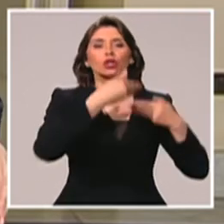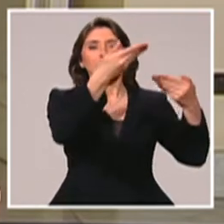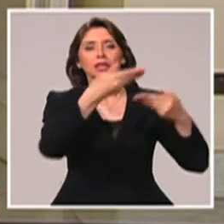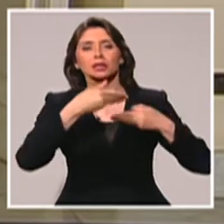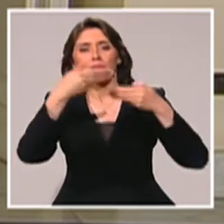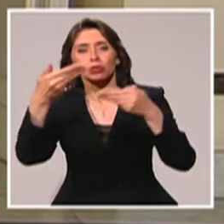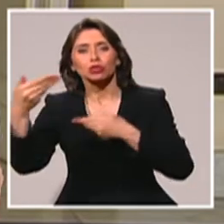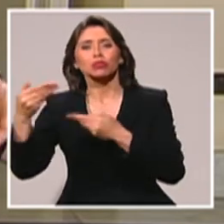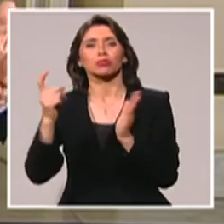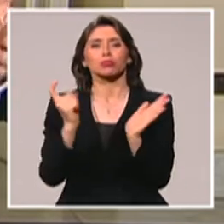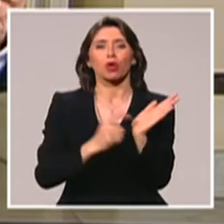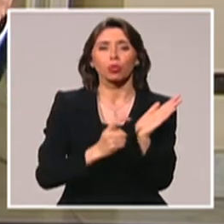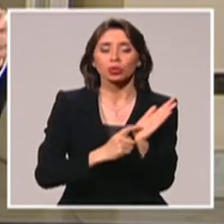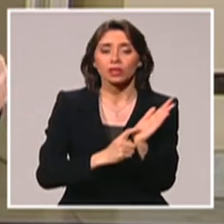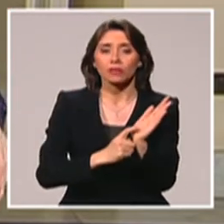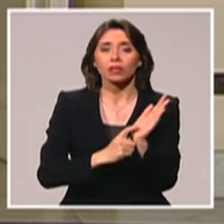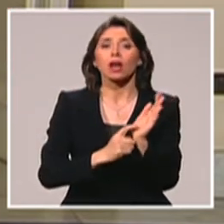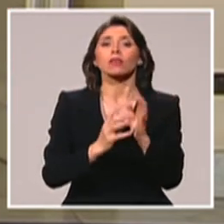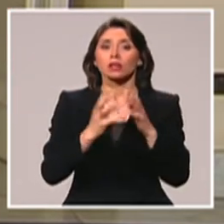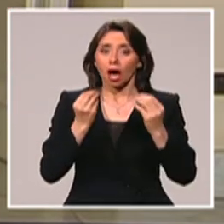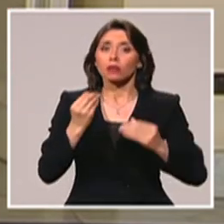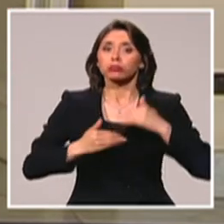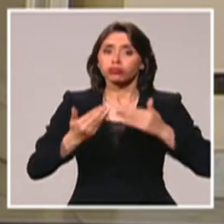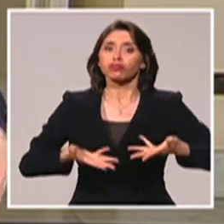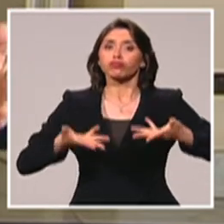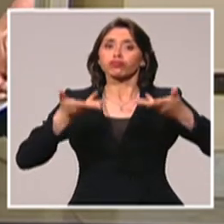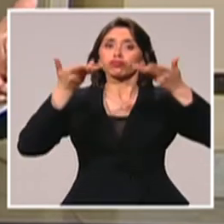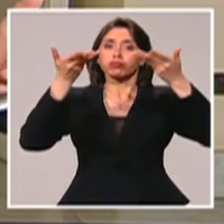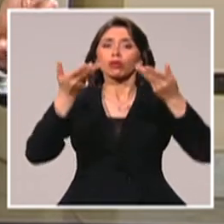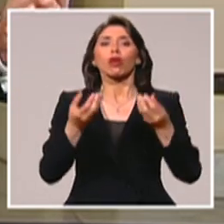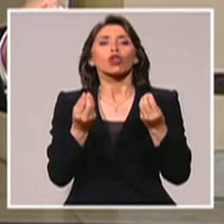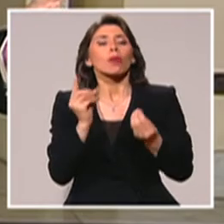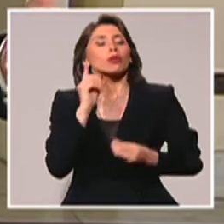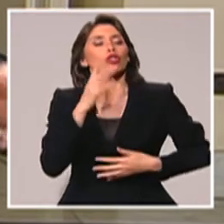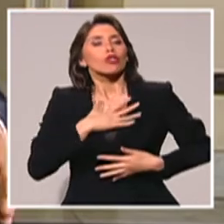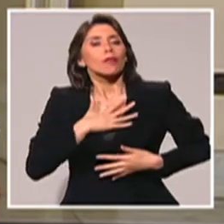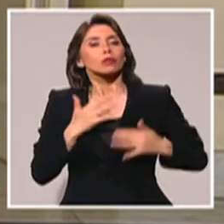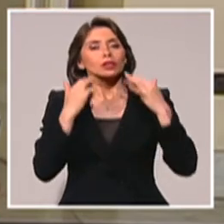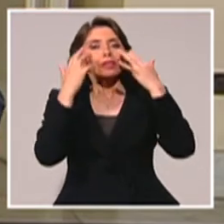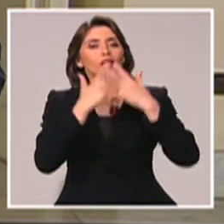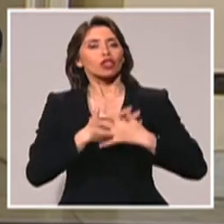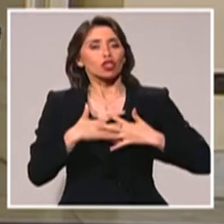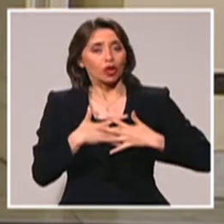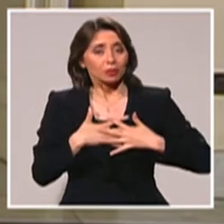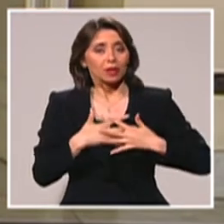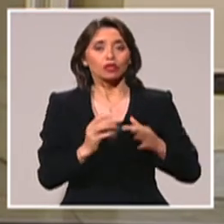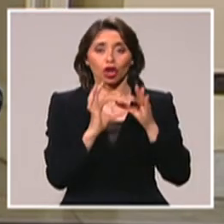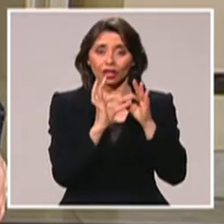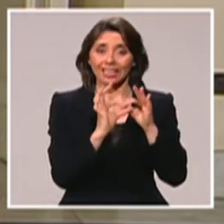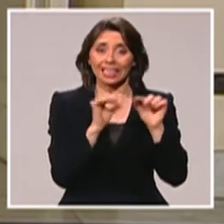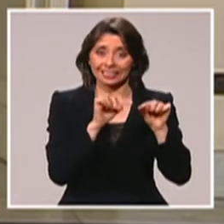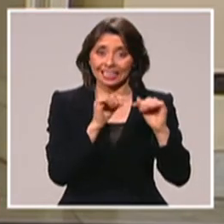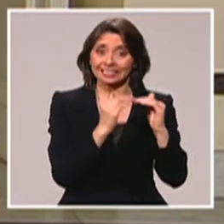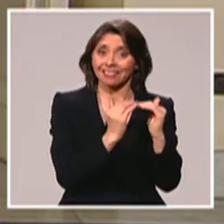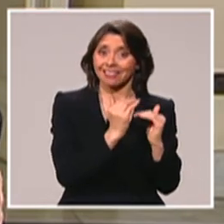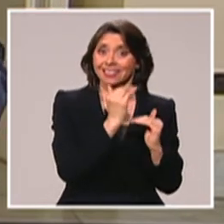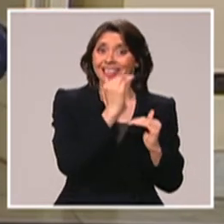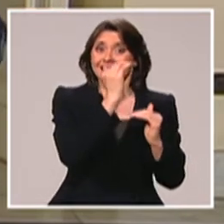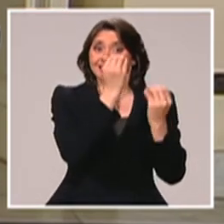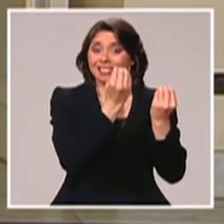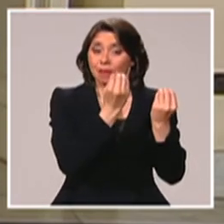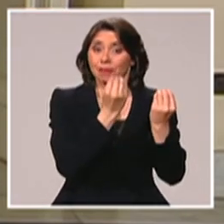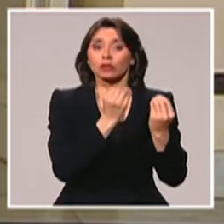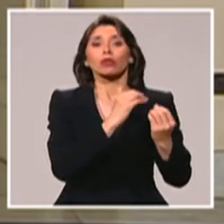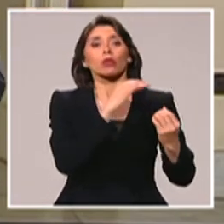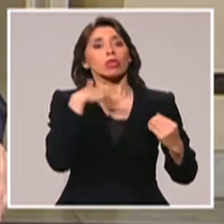productividad mantienen un gran dinamismo como unos sentirnos contentos que gracias a este crecimiento después